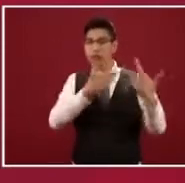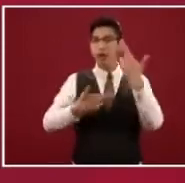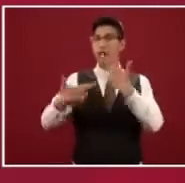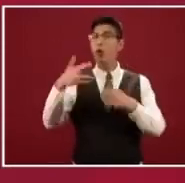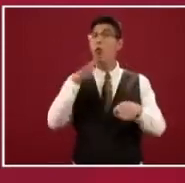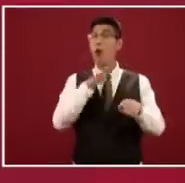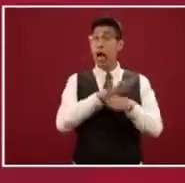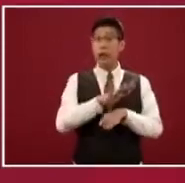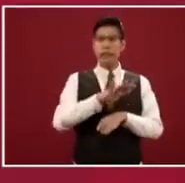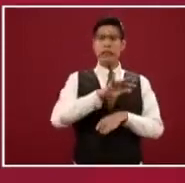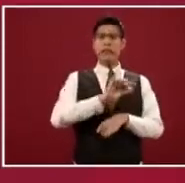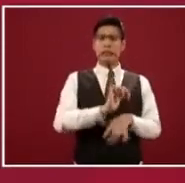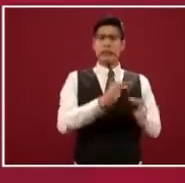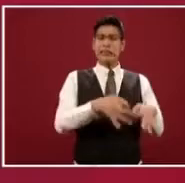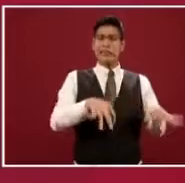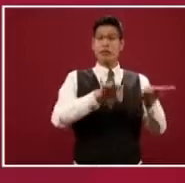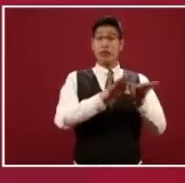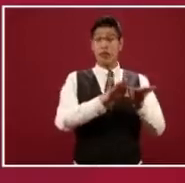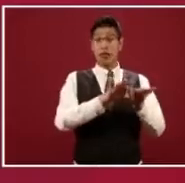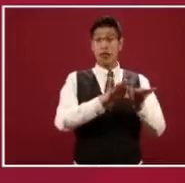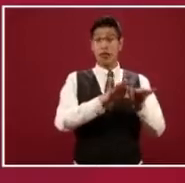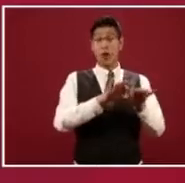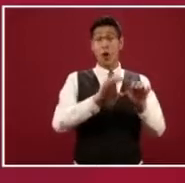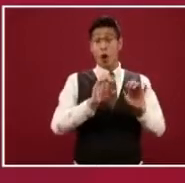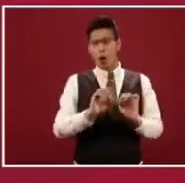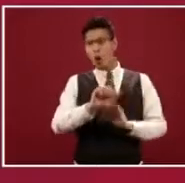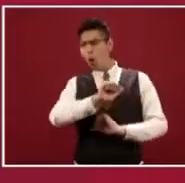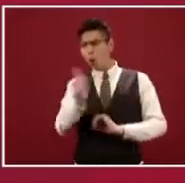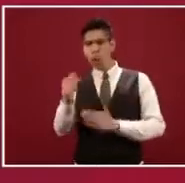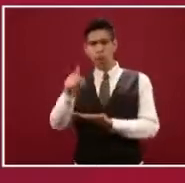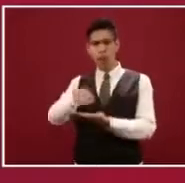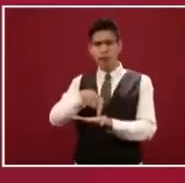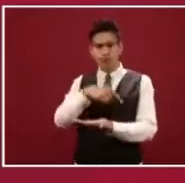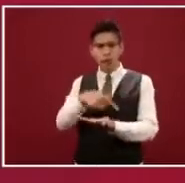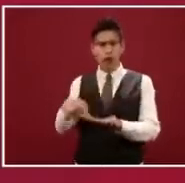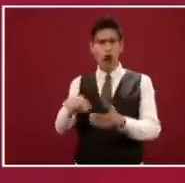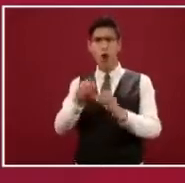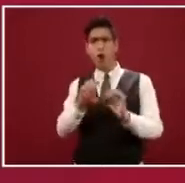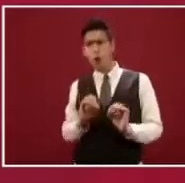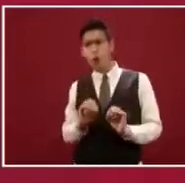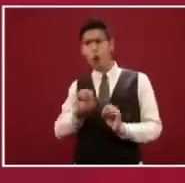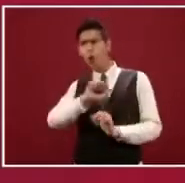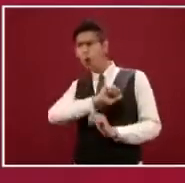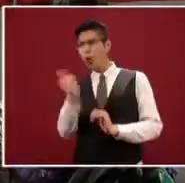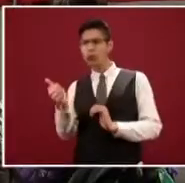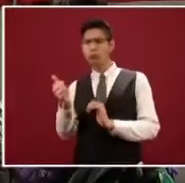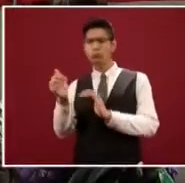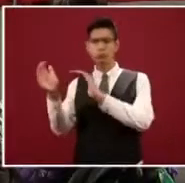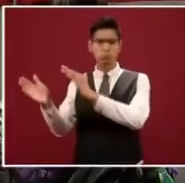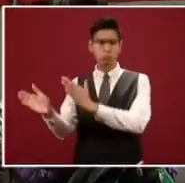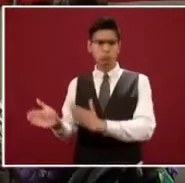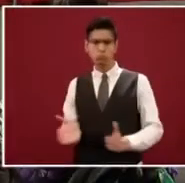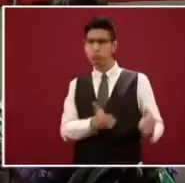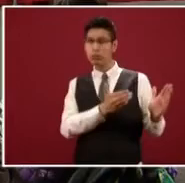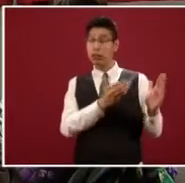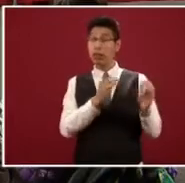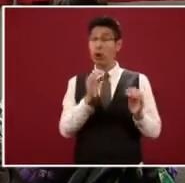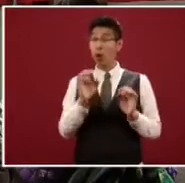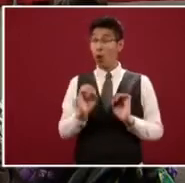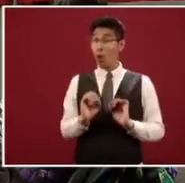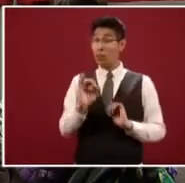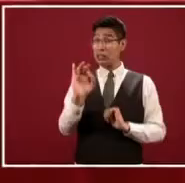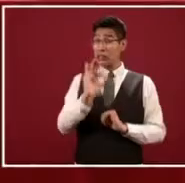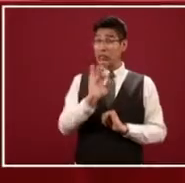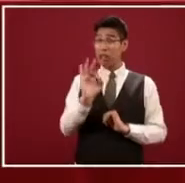no esenciales que puede suspender, posponer o sencillamente transferirlos a que se realicen en las casas